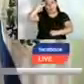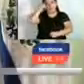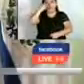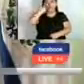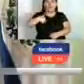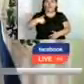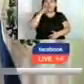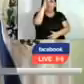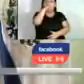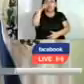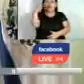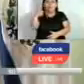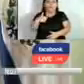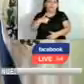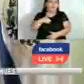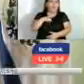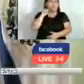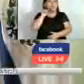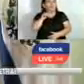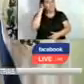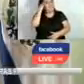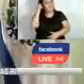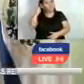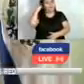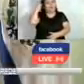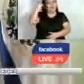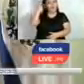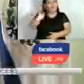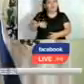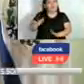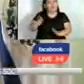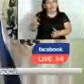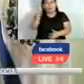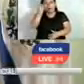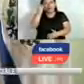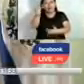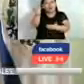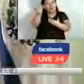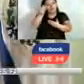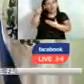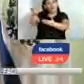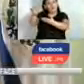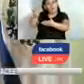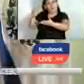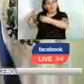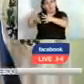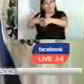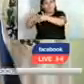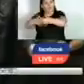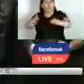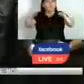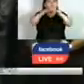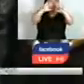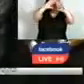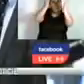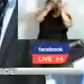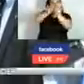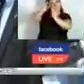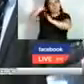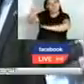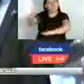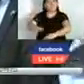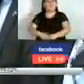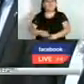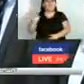país. Ese es lo más importante. Nos hemos ganado el respeto no solo de Estados Unidos, sino del mundo entero. La